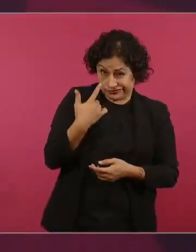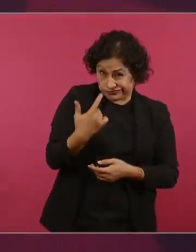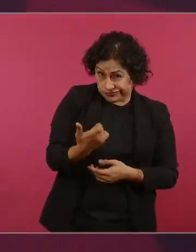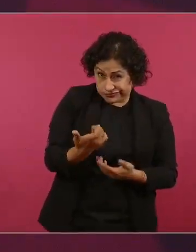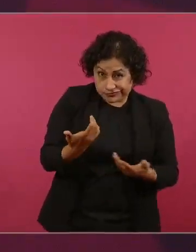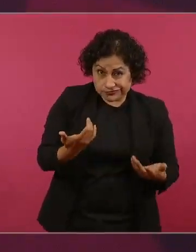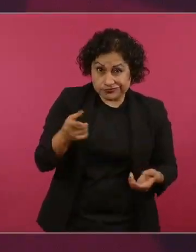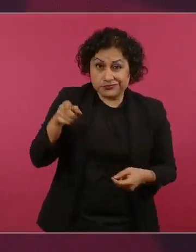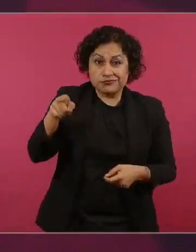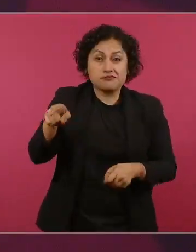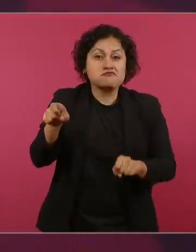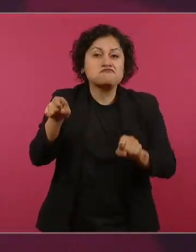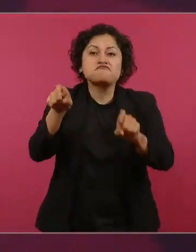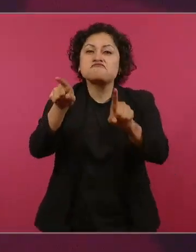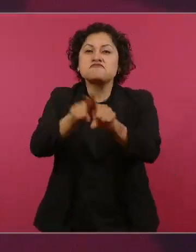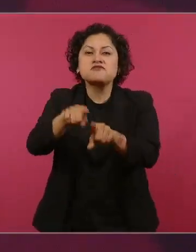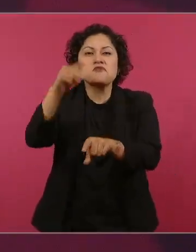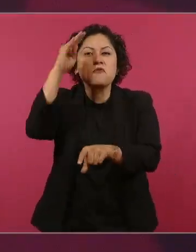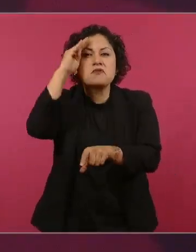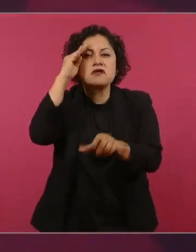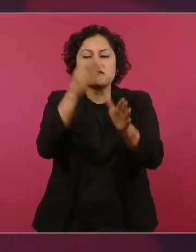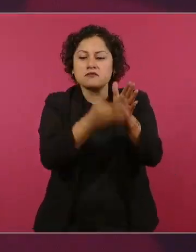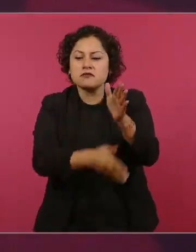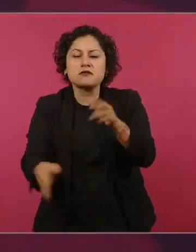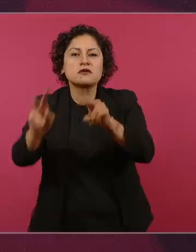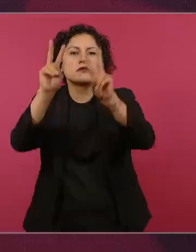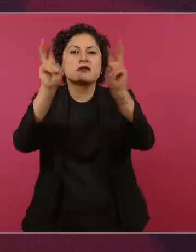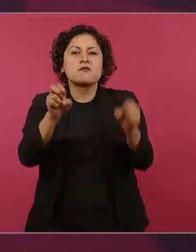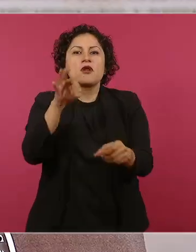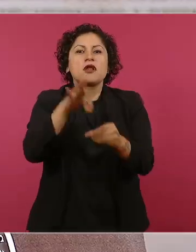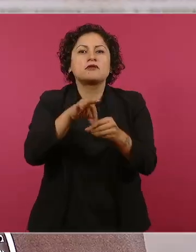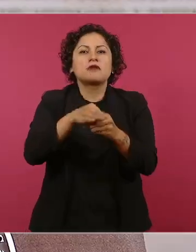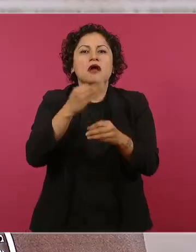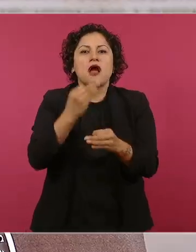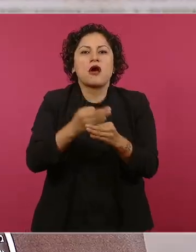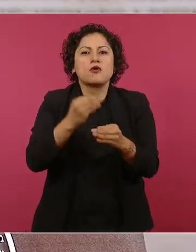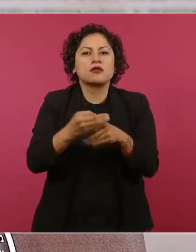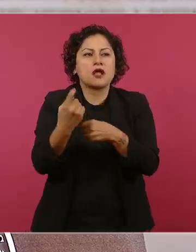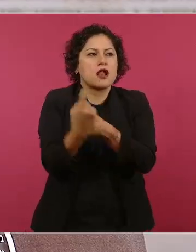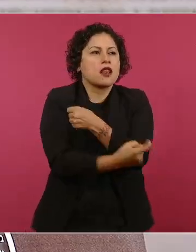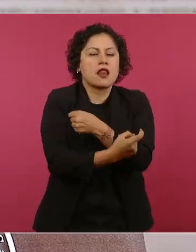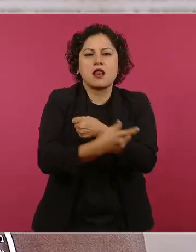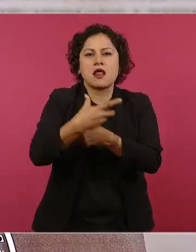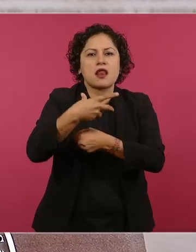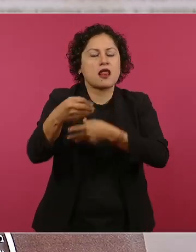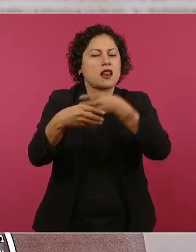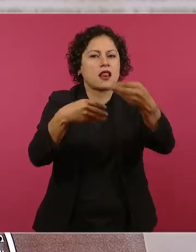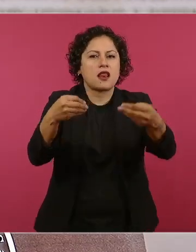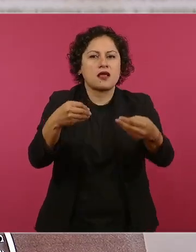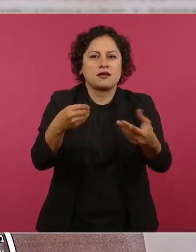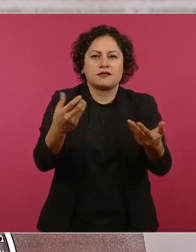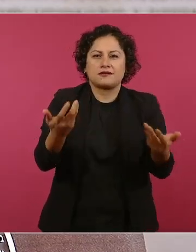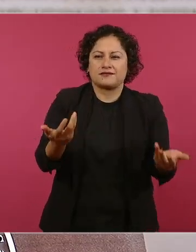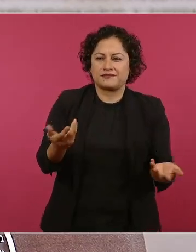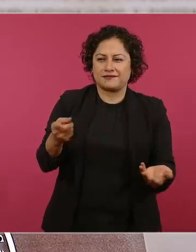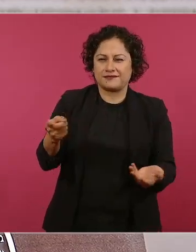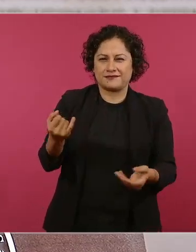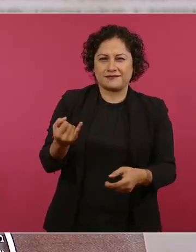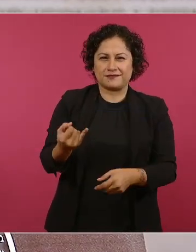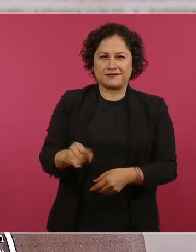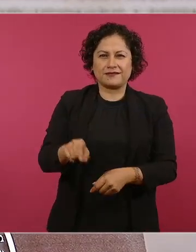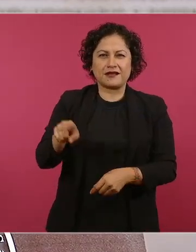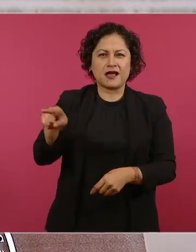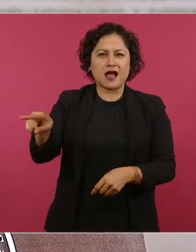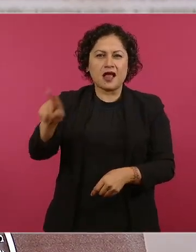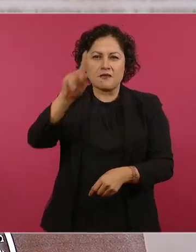calor electoral, pero caen bajo, tan bajo que ni ellos se la creen, menos